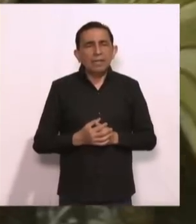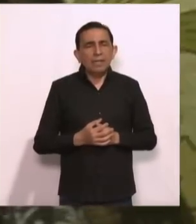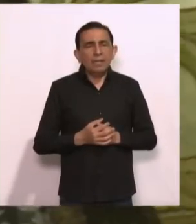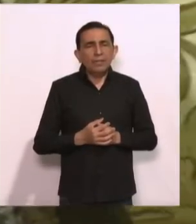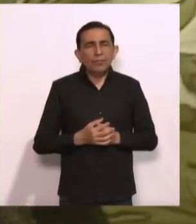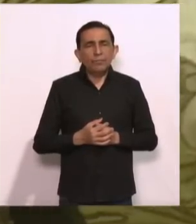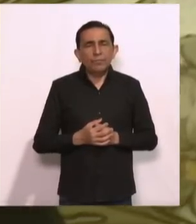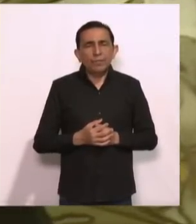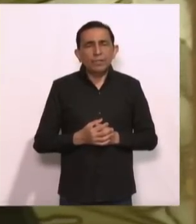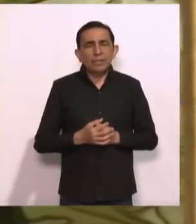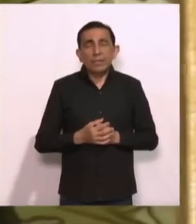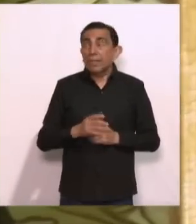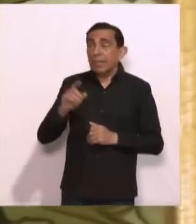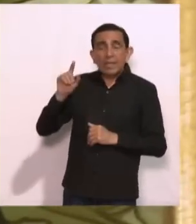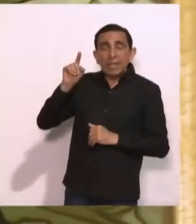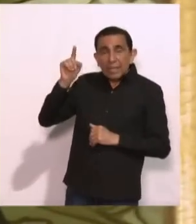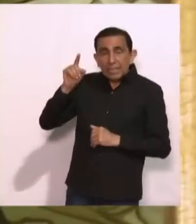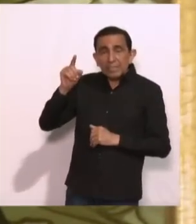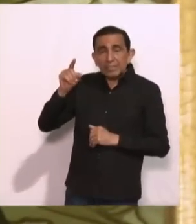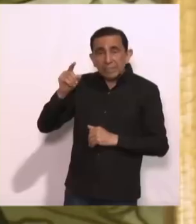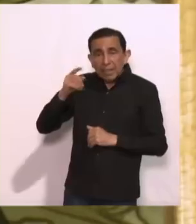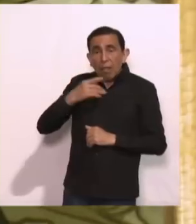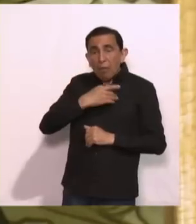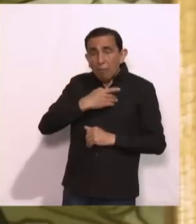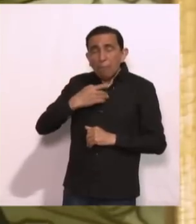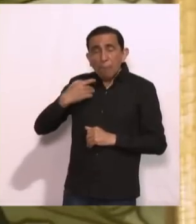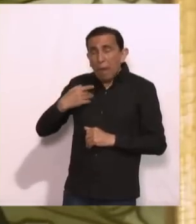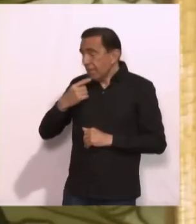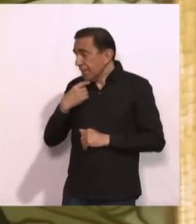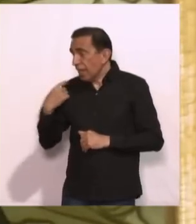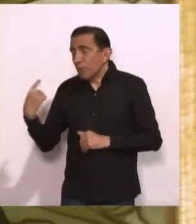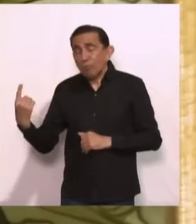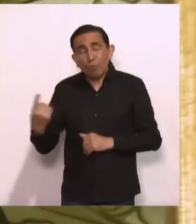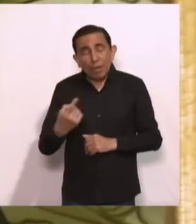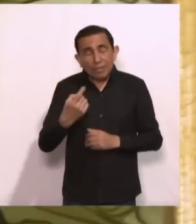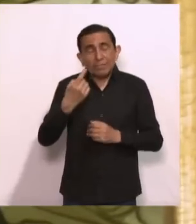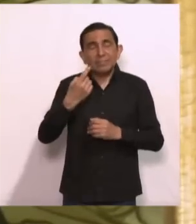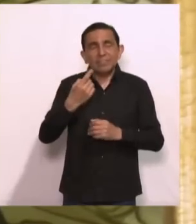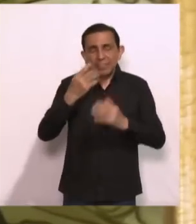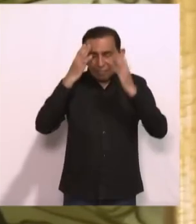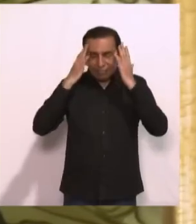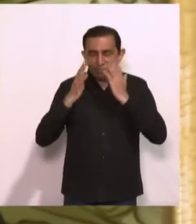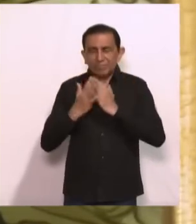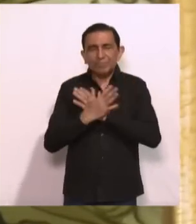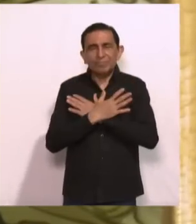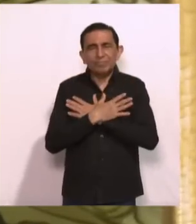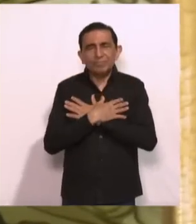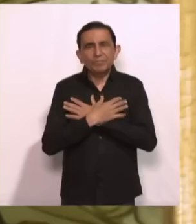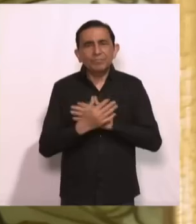María, que madre nuestra es.